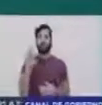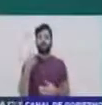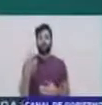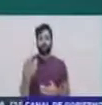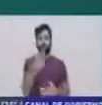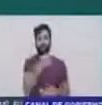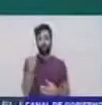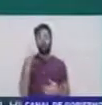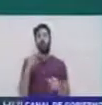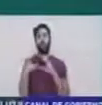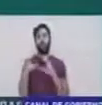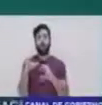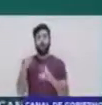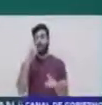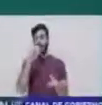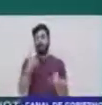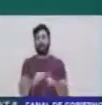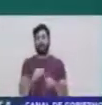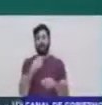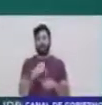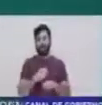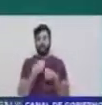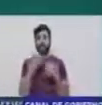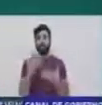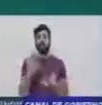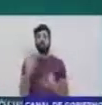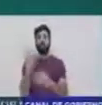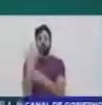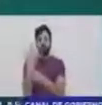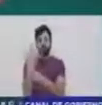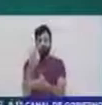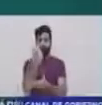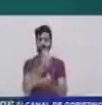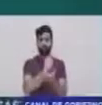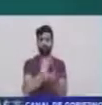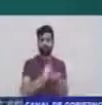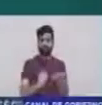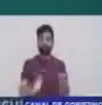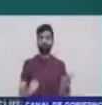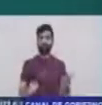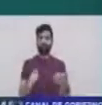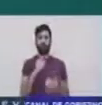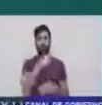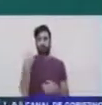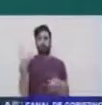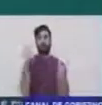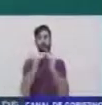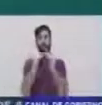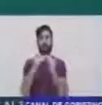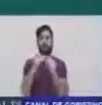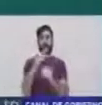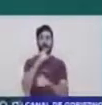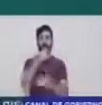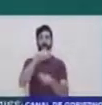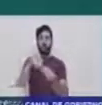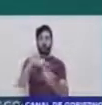caso verbal, porque es lo que nos estamos comunicando, pero también tenemos la expresión escrita. Y dentro de esto es que tú allá en casa con todos